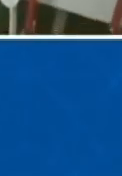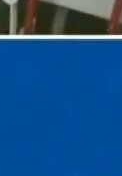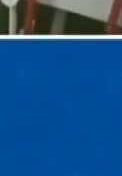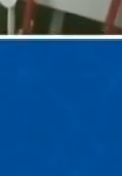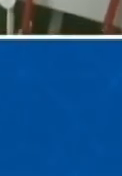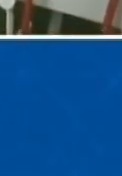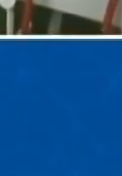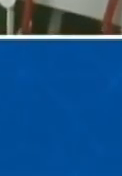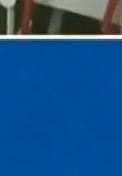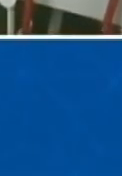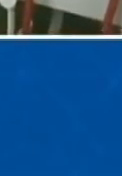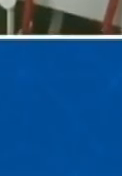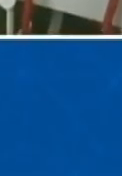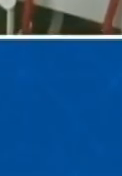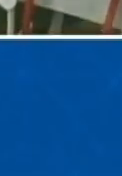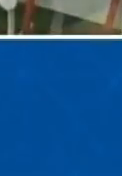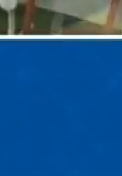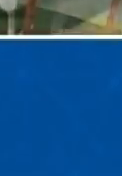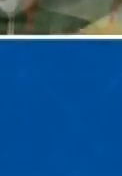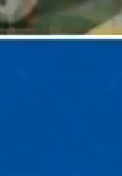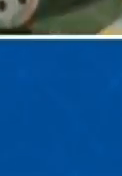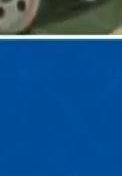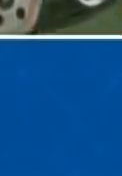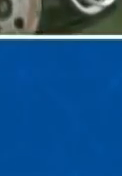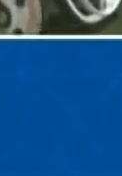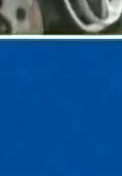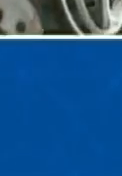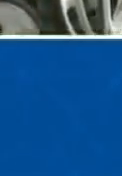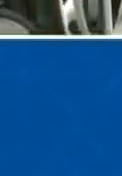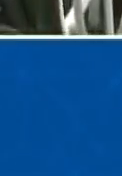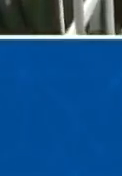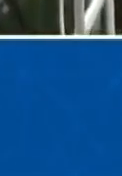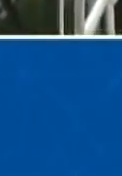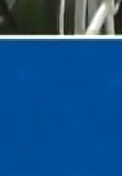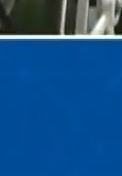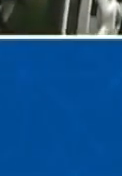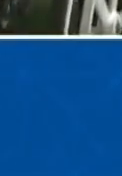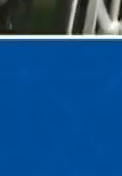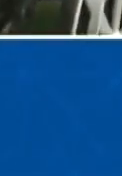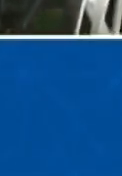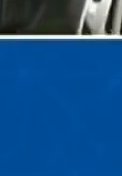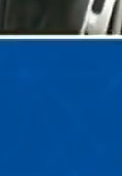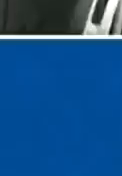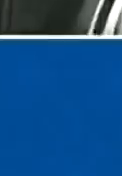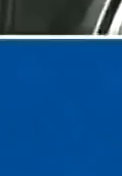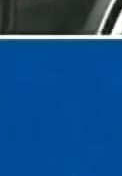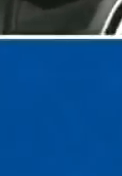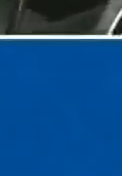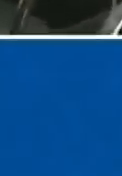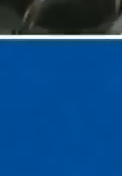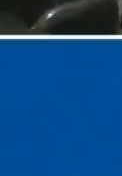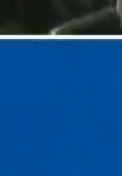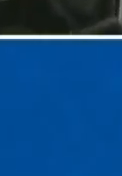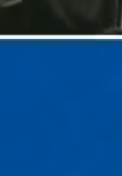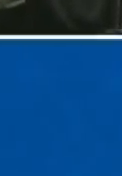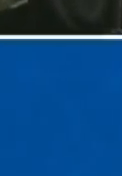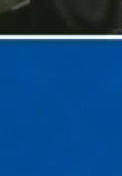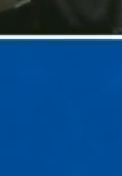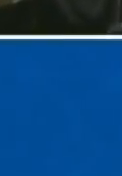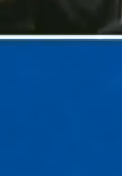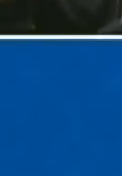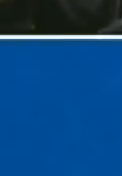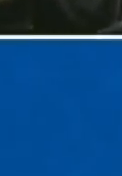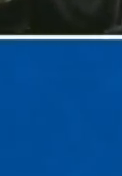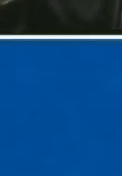hacer todo. Es el momento. Tenemos las aleaciones, todo. Tenemos los temples, las láminas. Aquí hay que hacerlo